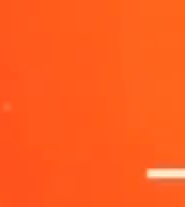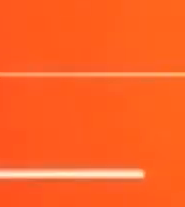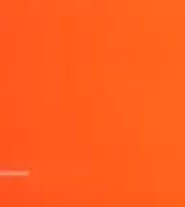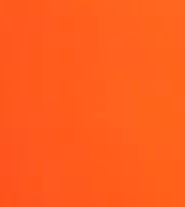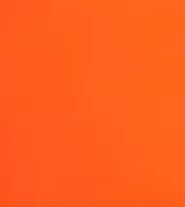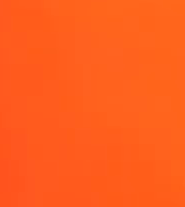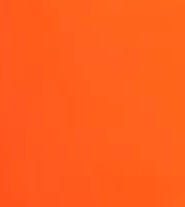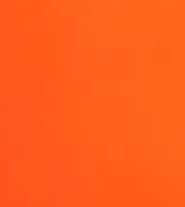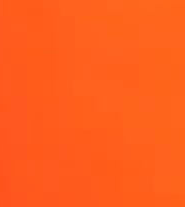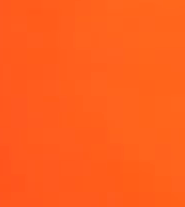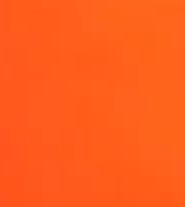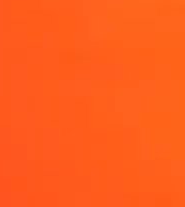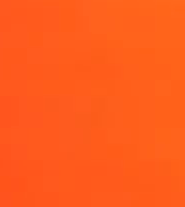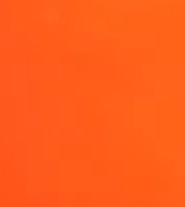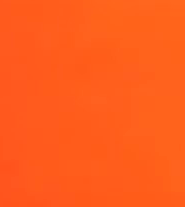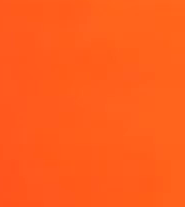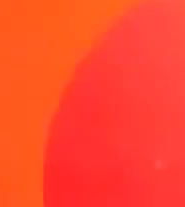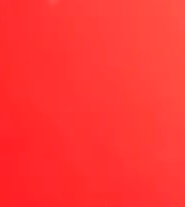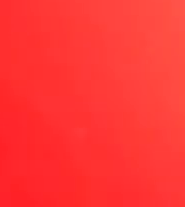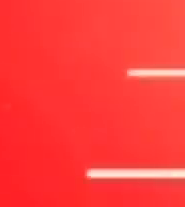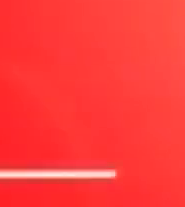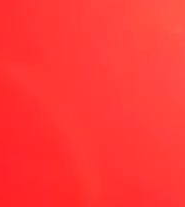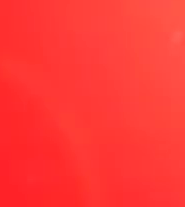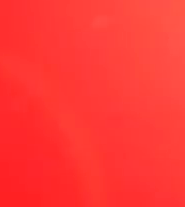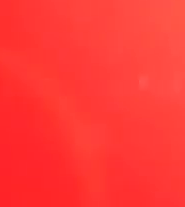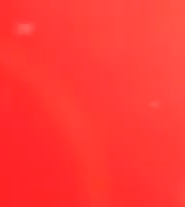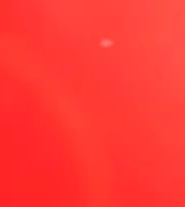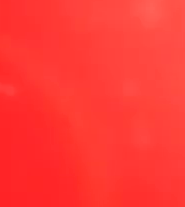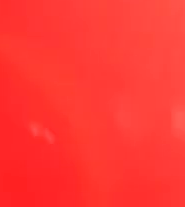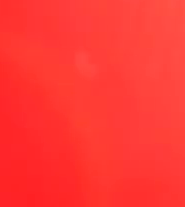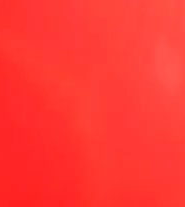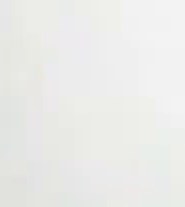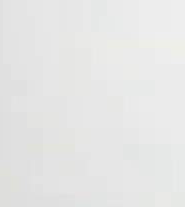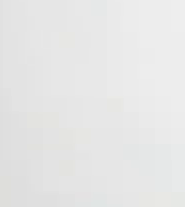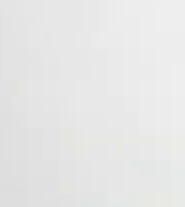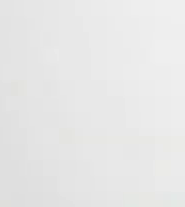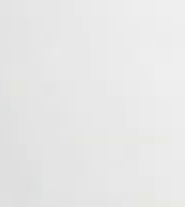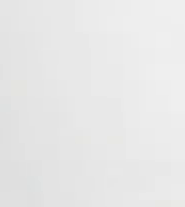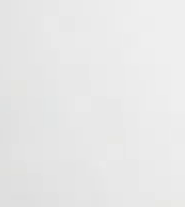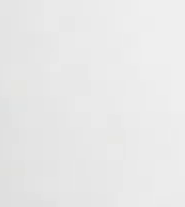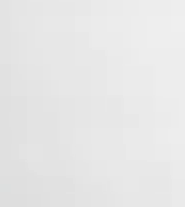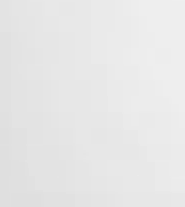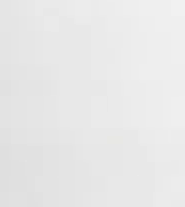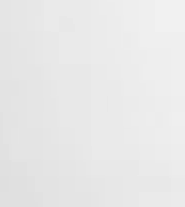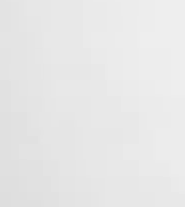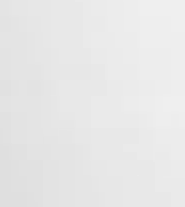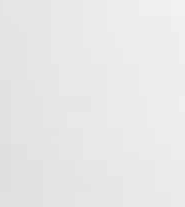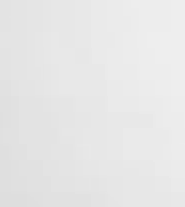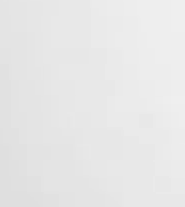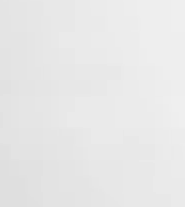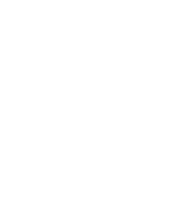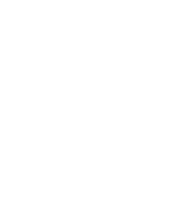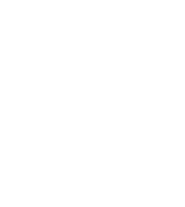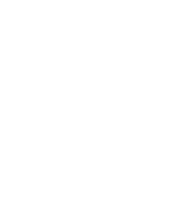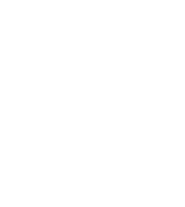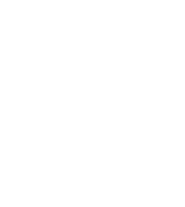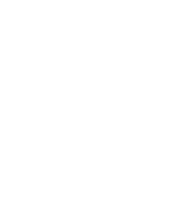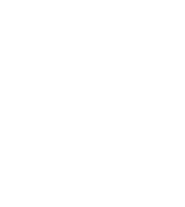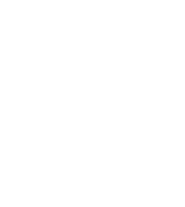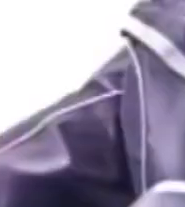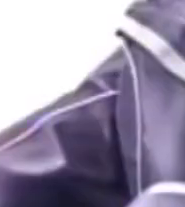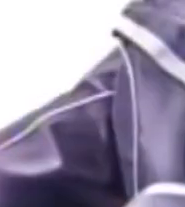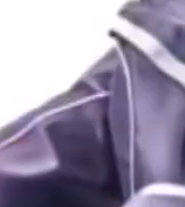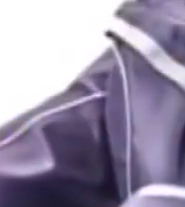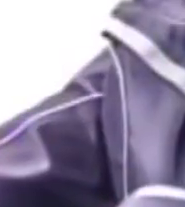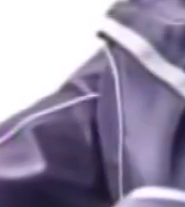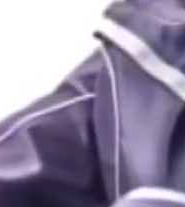Surtido amplio y variado para ti y tu familia. Ofertas y descuentos todo el año. La Rebaja, más para todos. No importa el